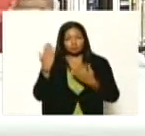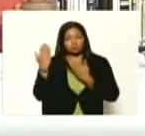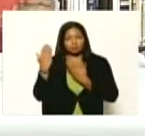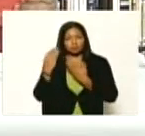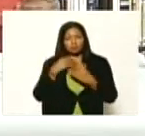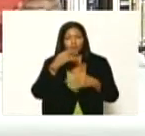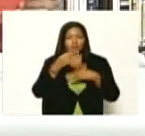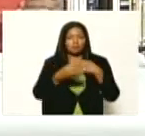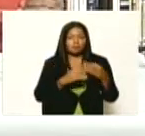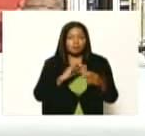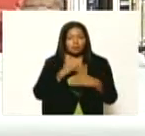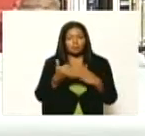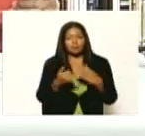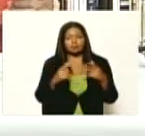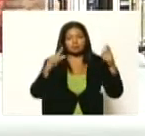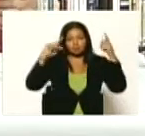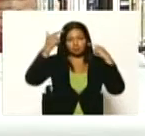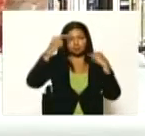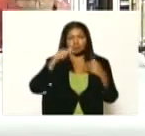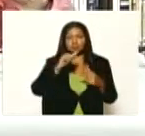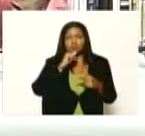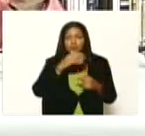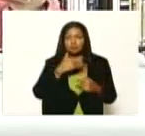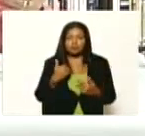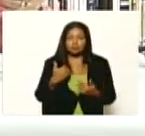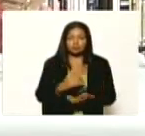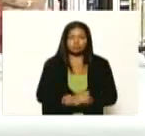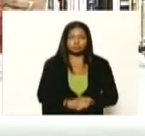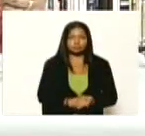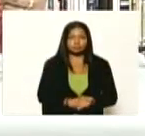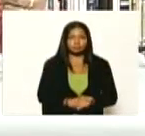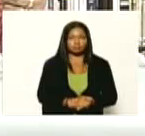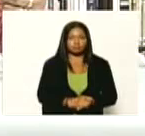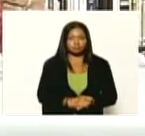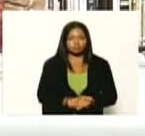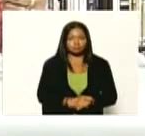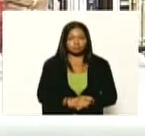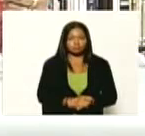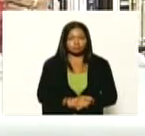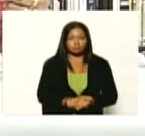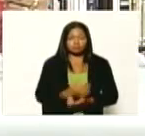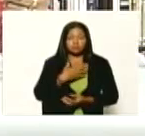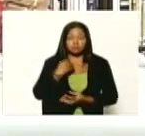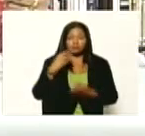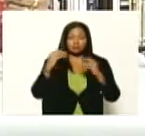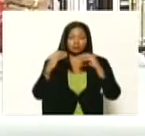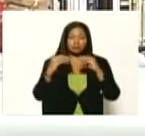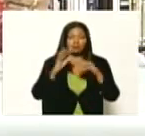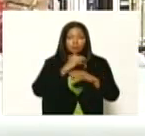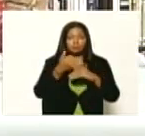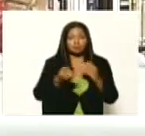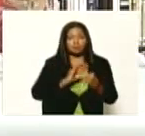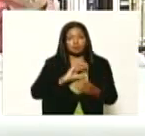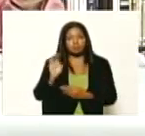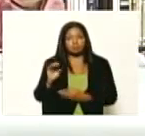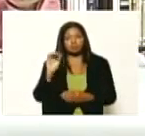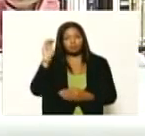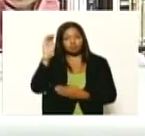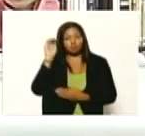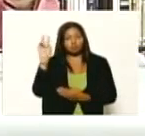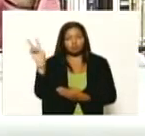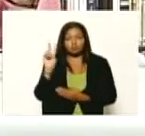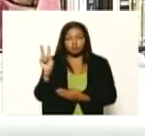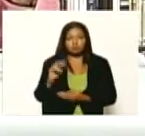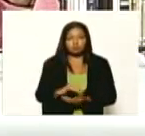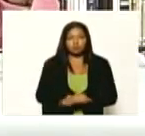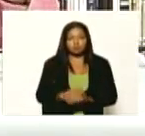de un programa chavista? ¿Quién quiere hablar de eso? ¿Quieren hablar del plan de la patria? ¿Quieren hablar del futuro de Venezuela? Aquí